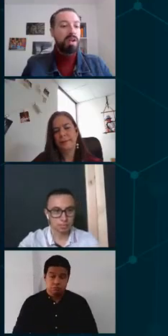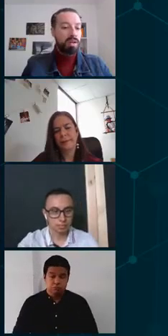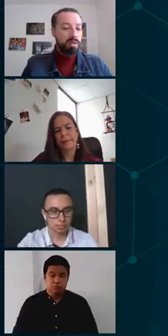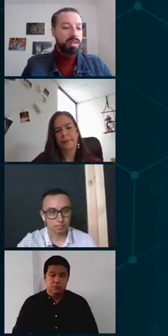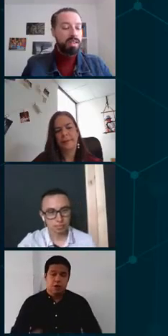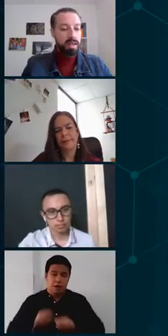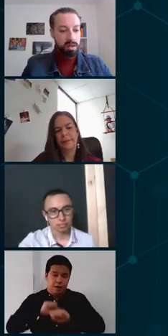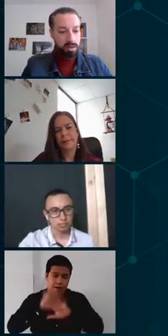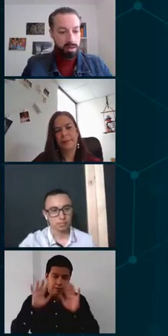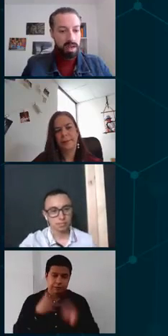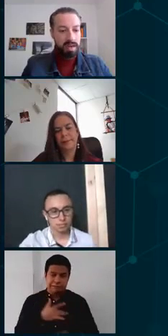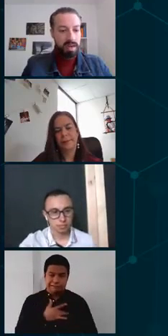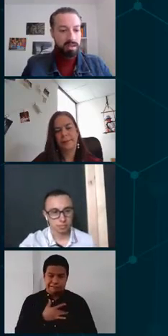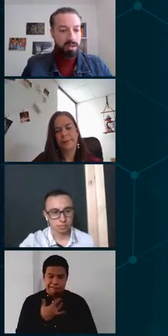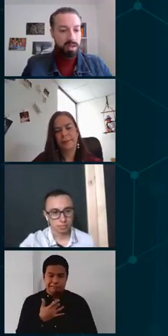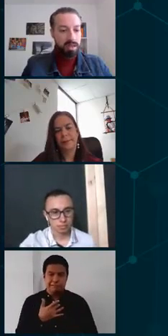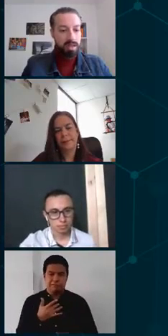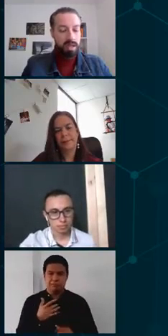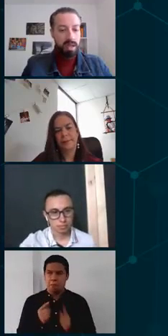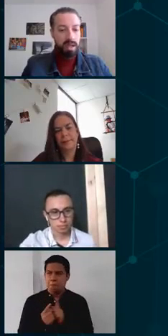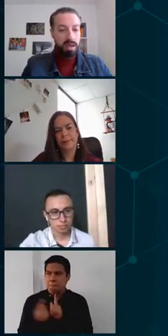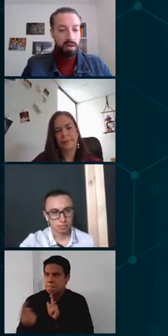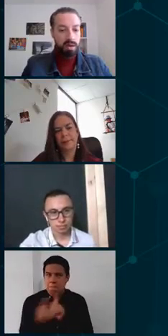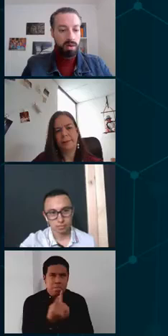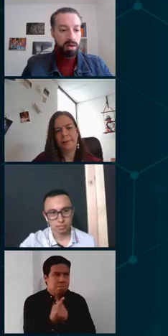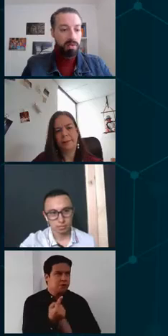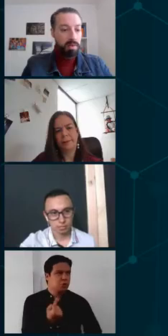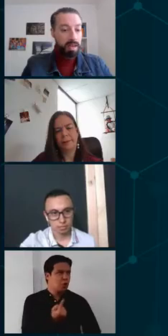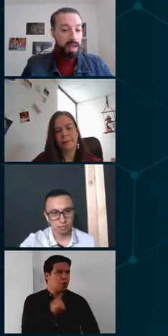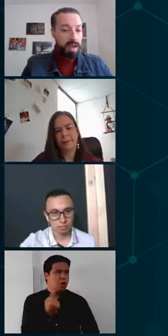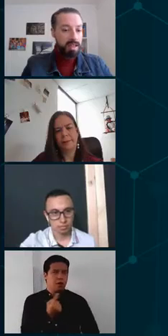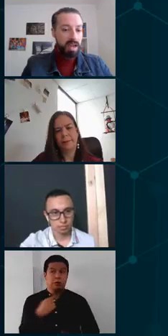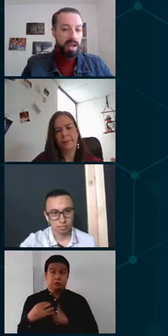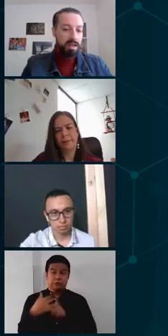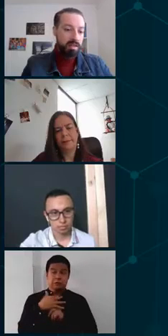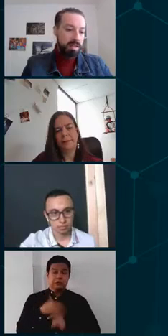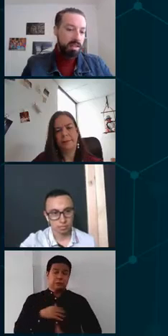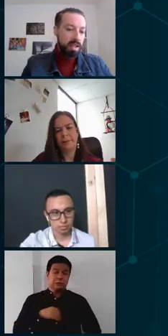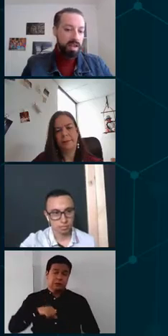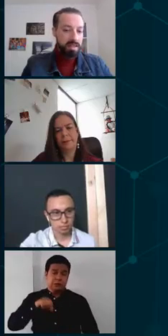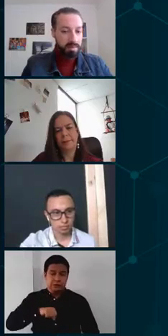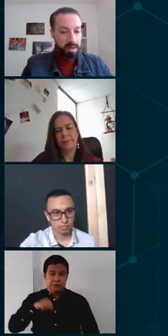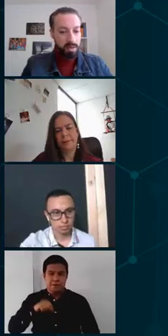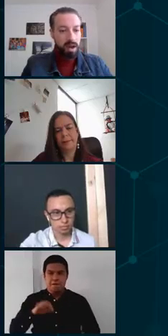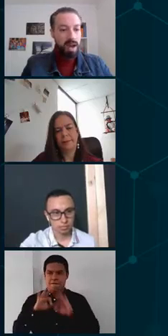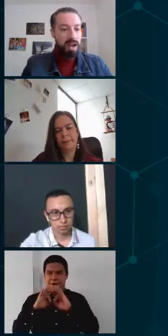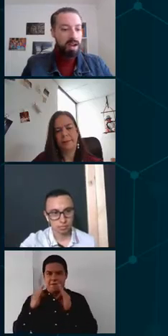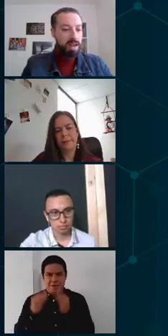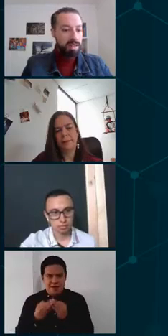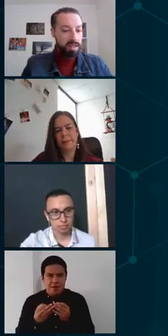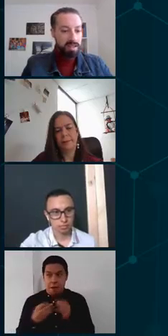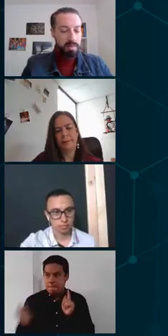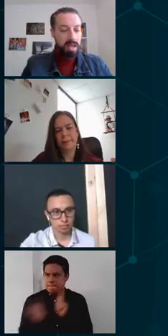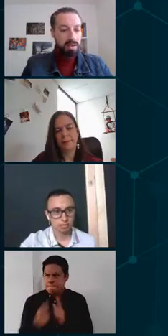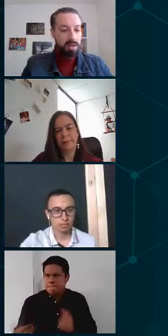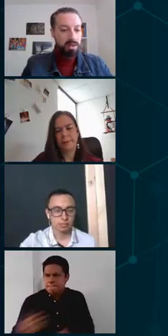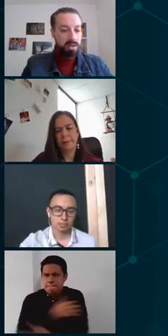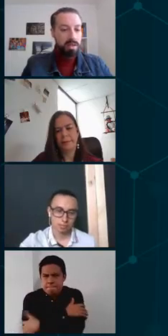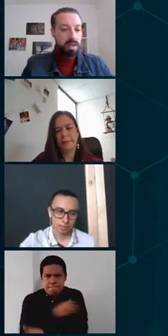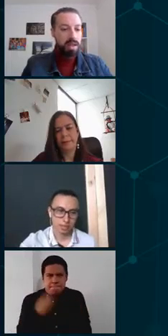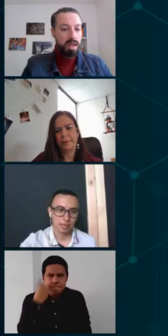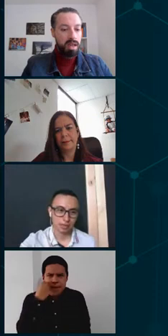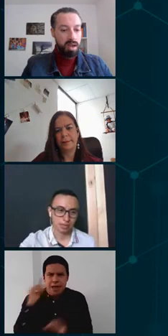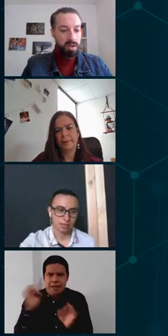afecta, como todo lo que tú dices, las relaciones con los familiares ya tienen que ser virtual, el